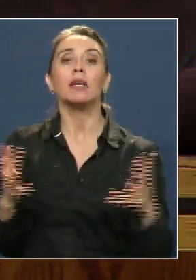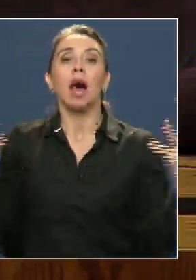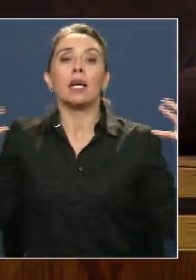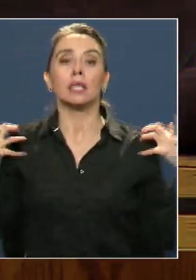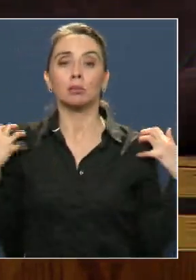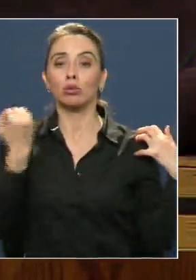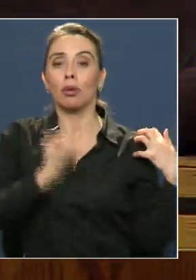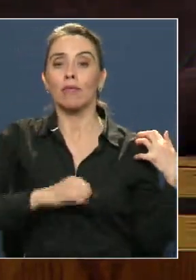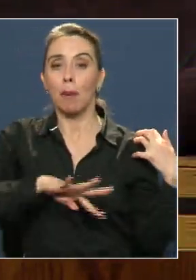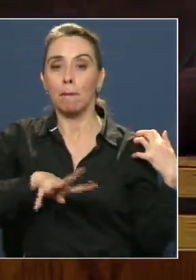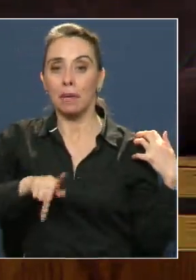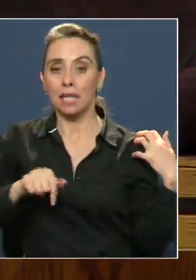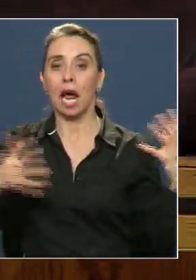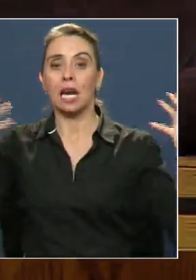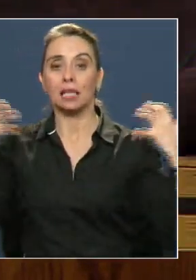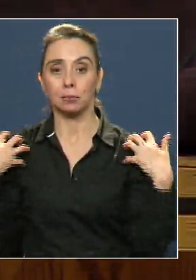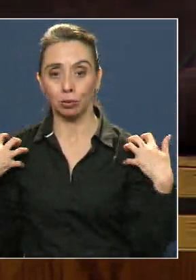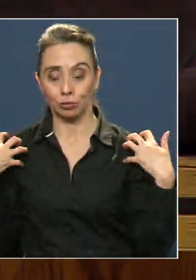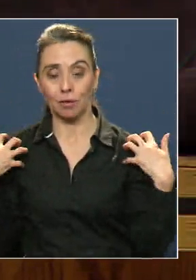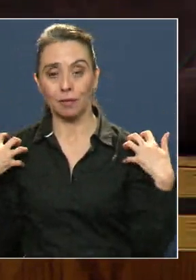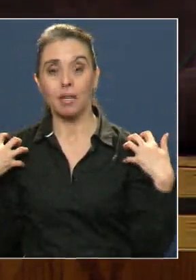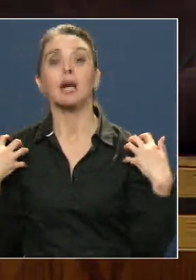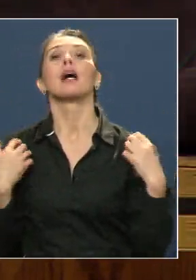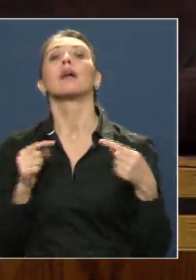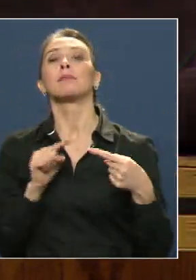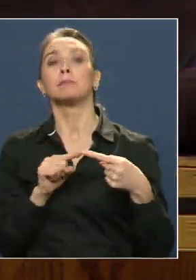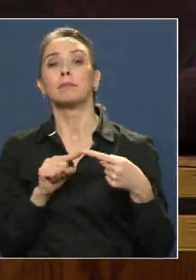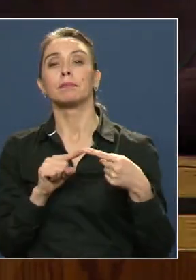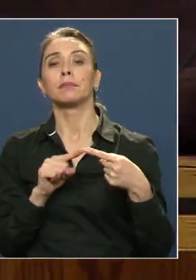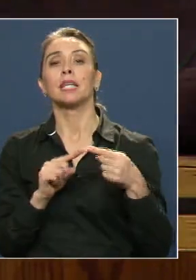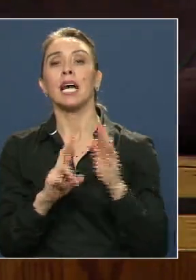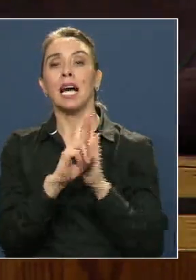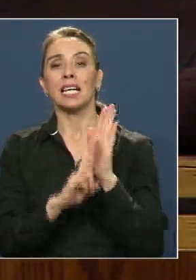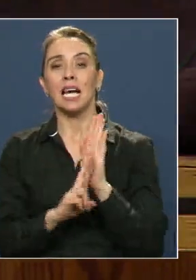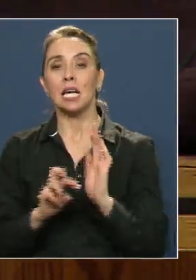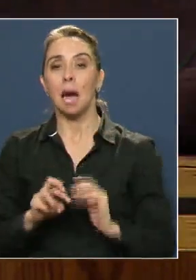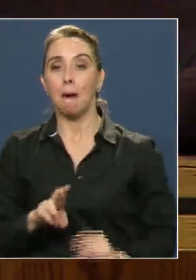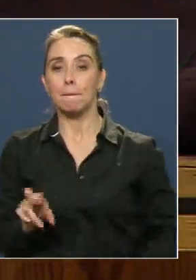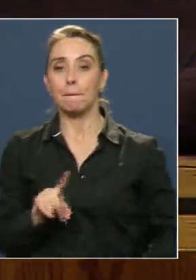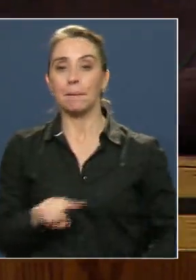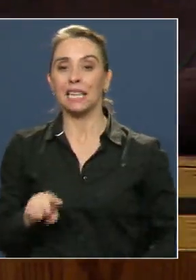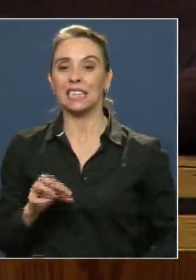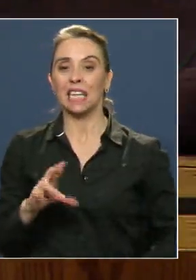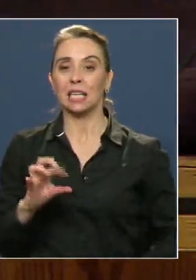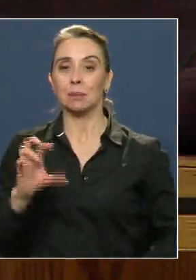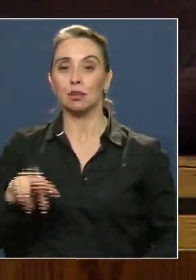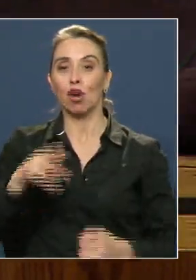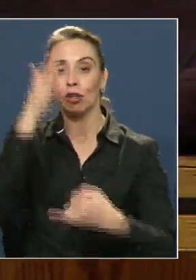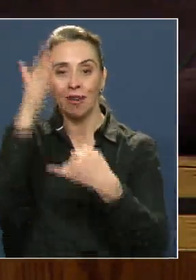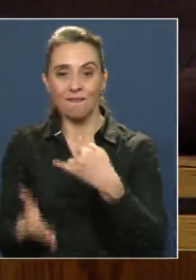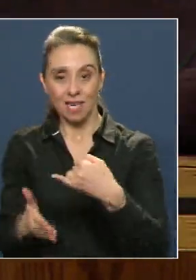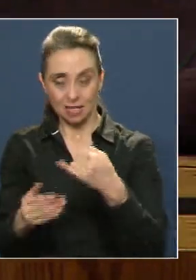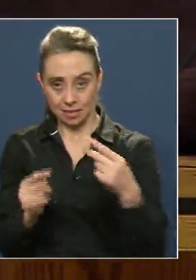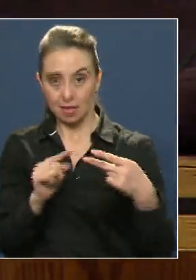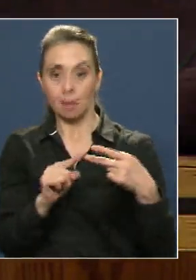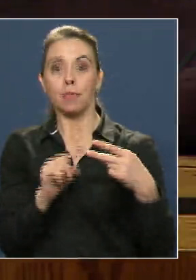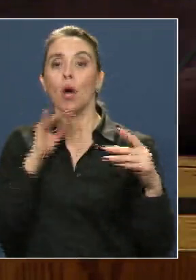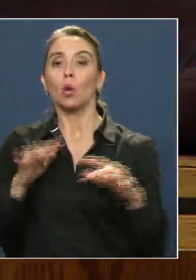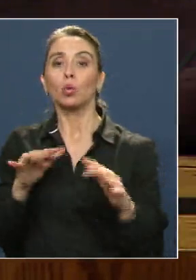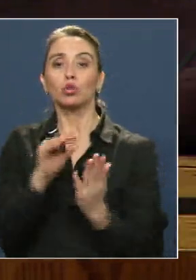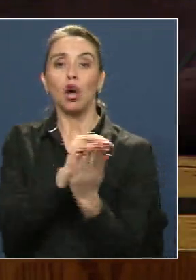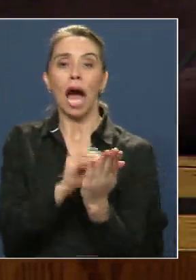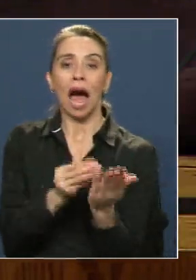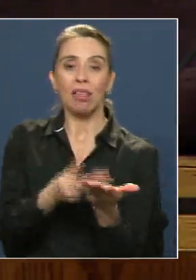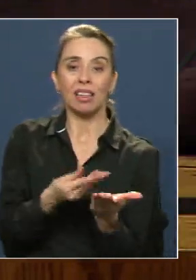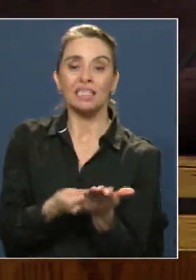responsabilidad penal, de la responsabilidad criminal, entre ellas reglas sobre prescripción, como es el caso que estamos discutiendo, utilización de